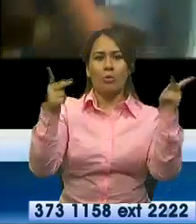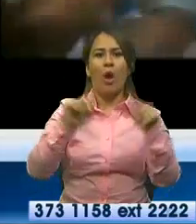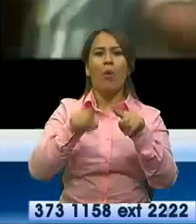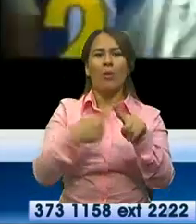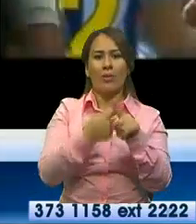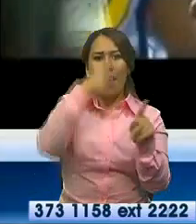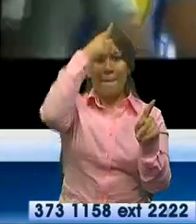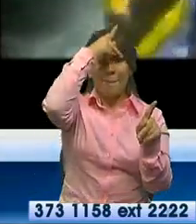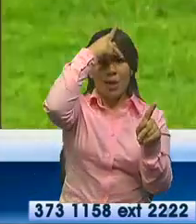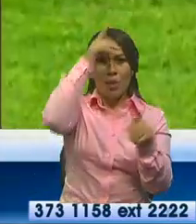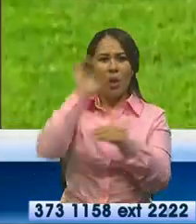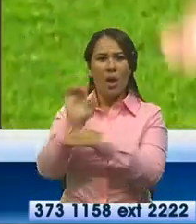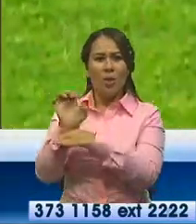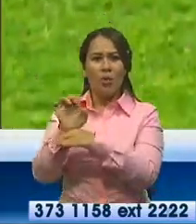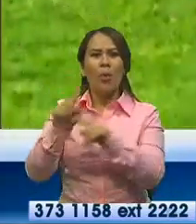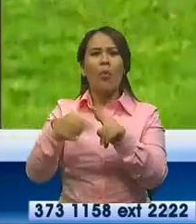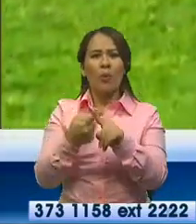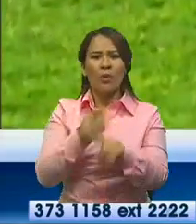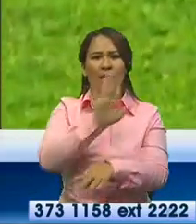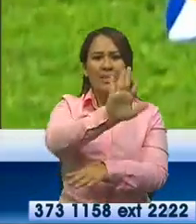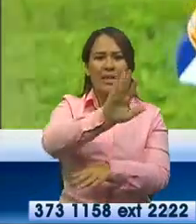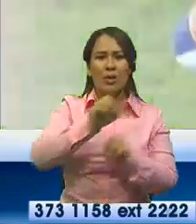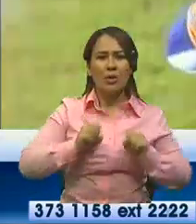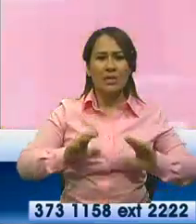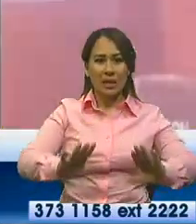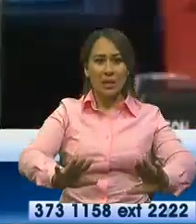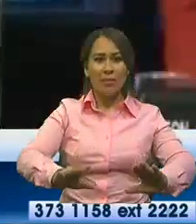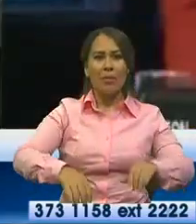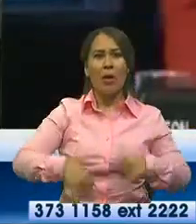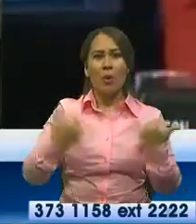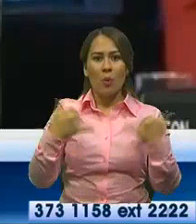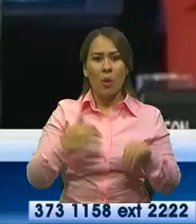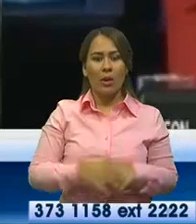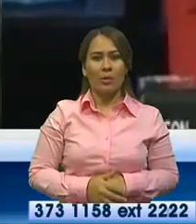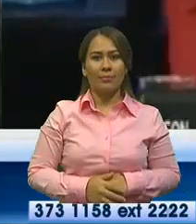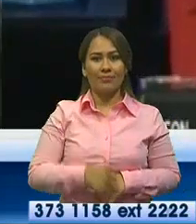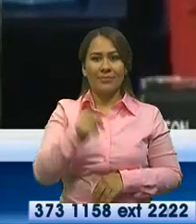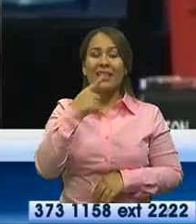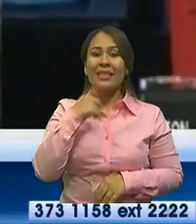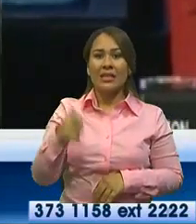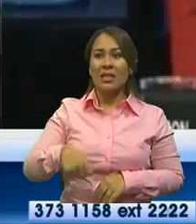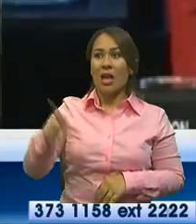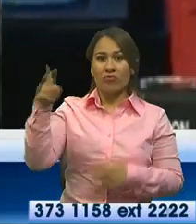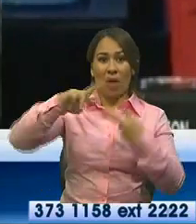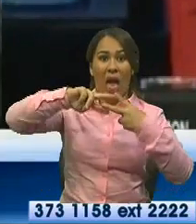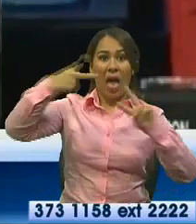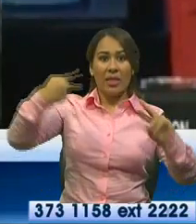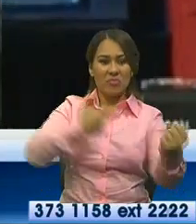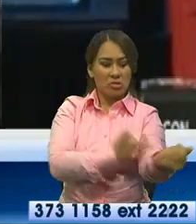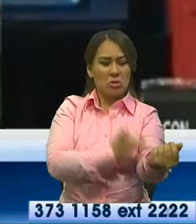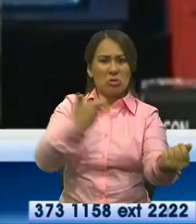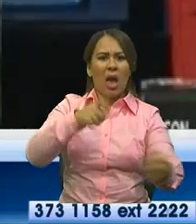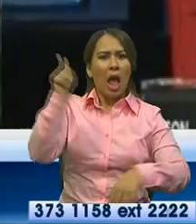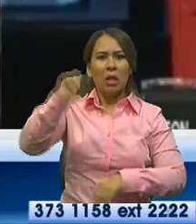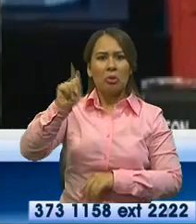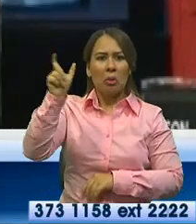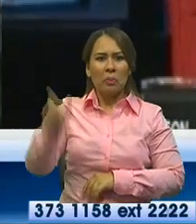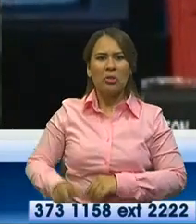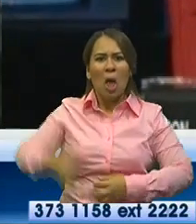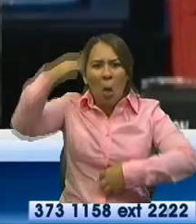tendrá Perú con Ecuador el 5 de septiembre. O sea, tú le haces ADN a Felipe Caicedo, no es humano, es